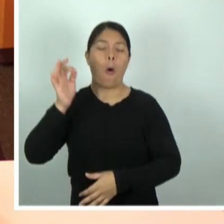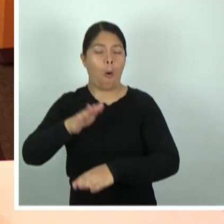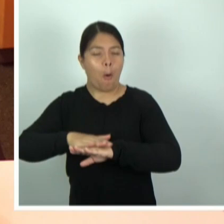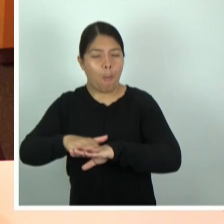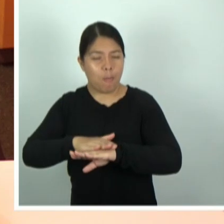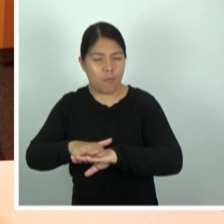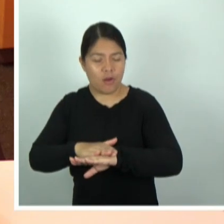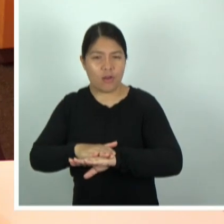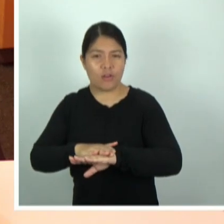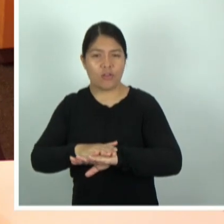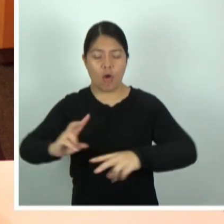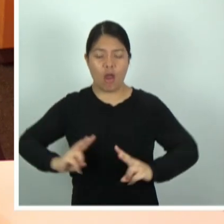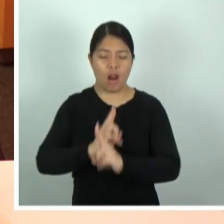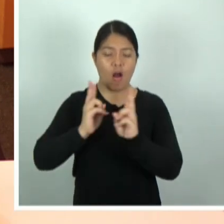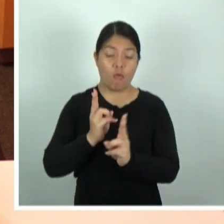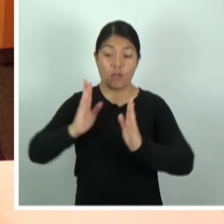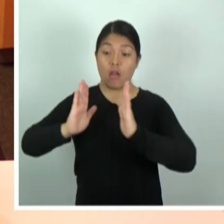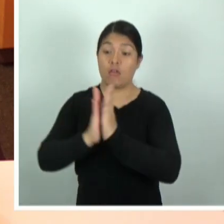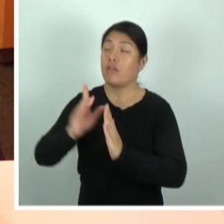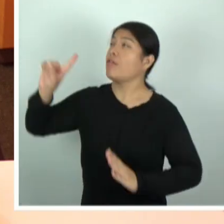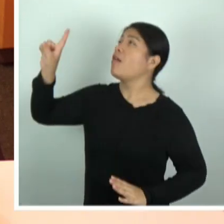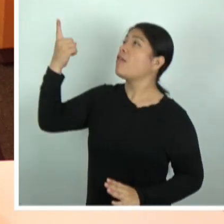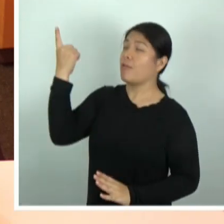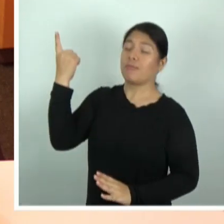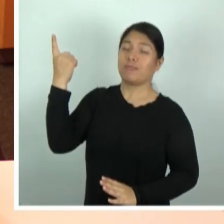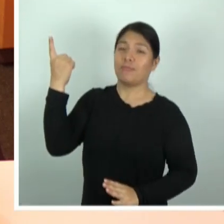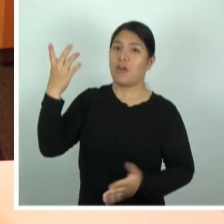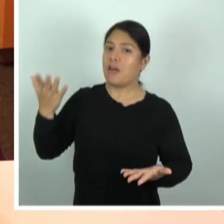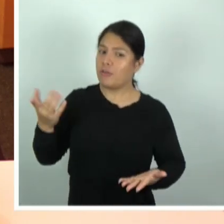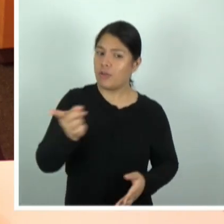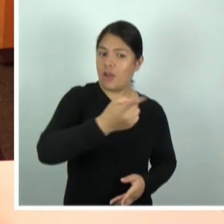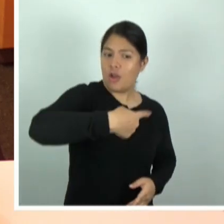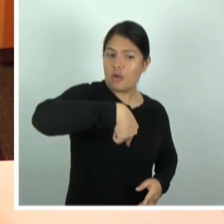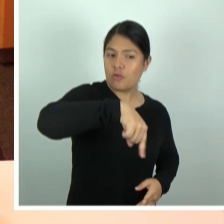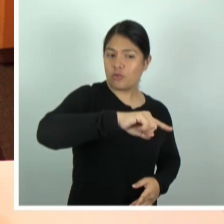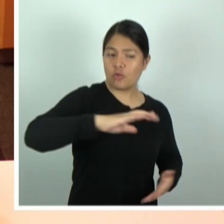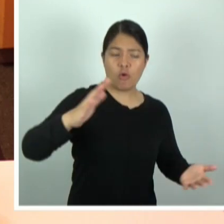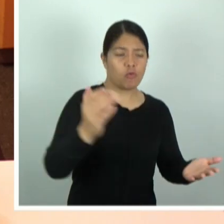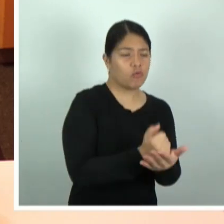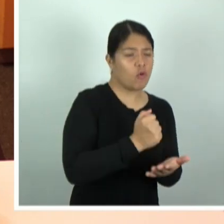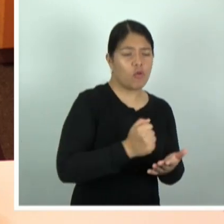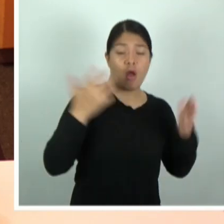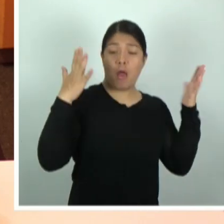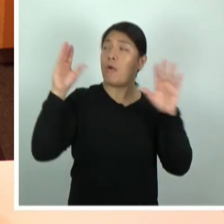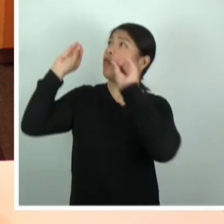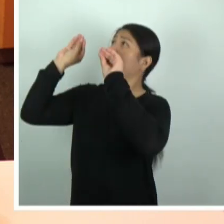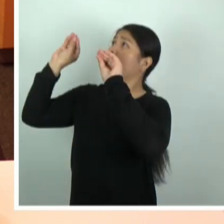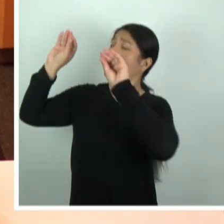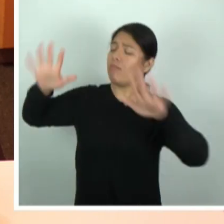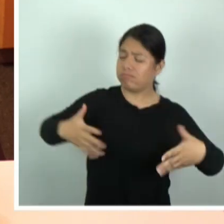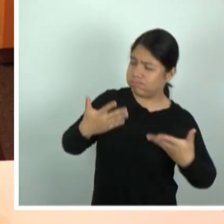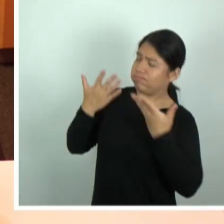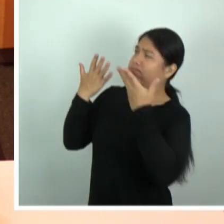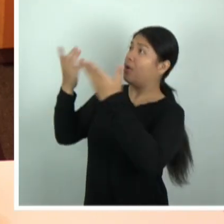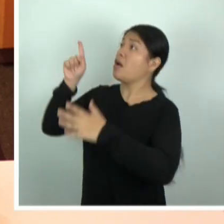fuente de la santidad de Dios. Por eso tú y yo podemos ponerlo todo en la mano del Señor, confiar en Él, porque